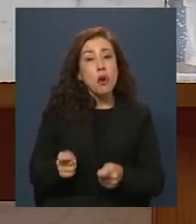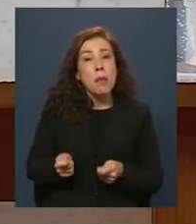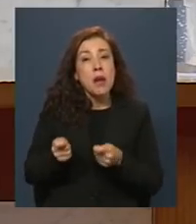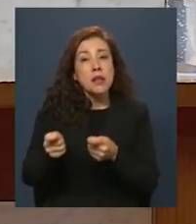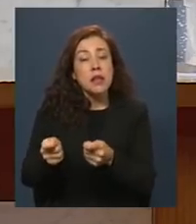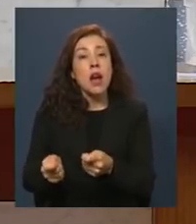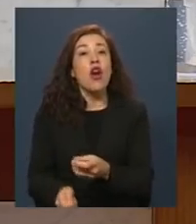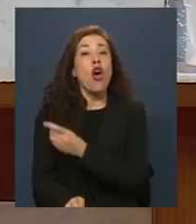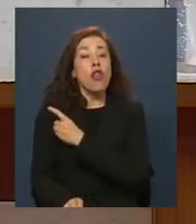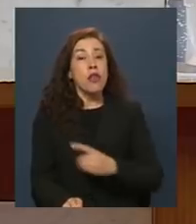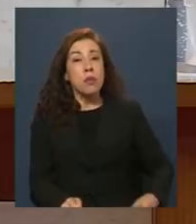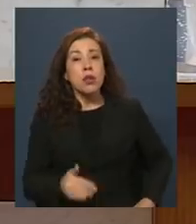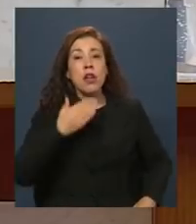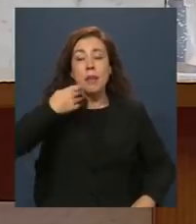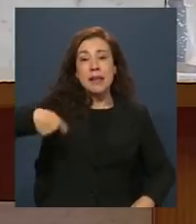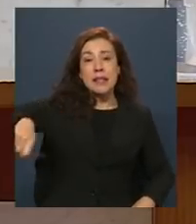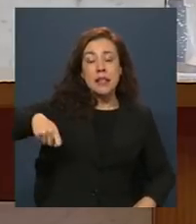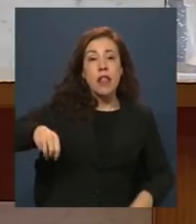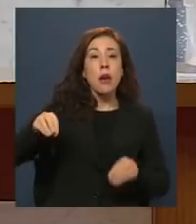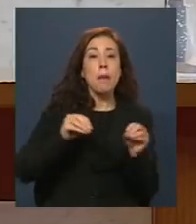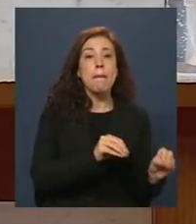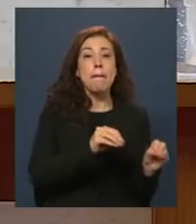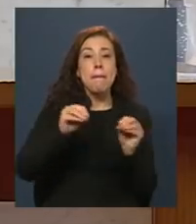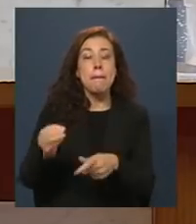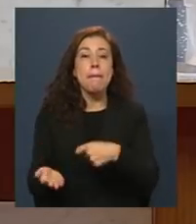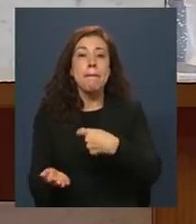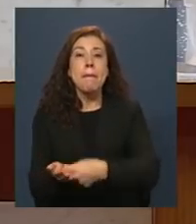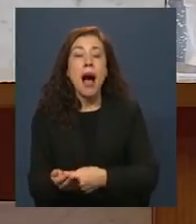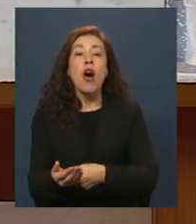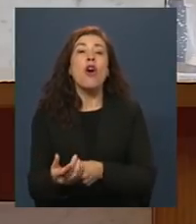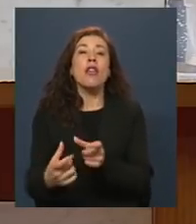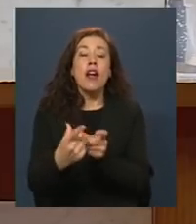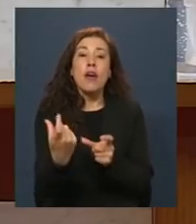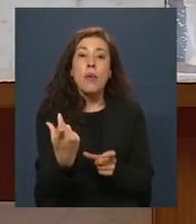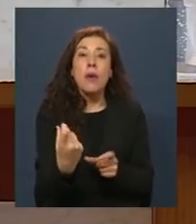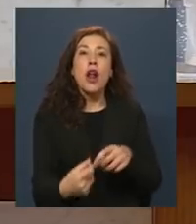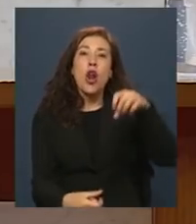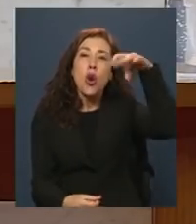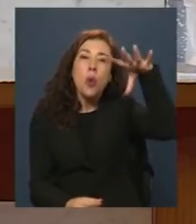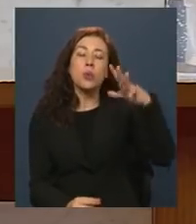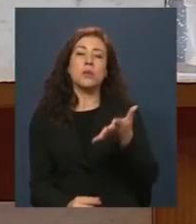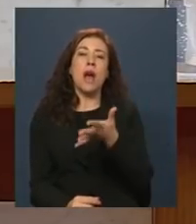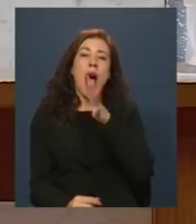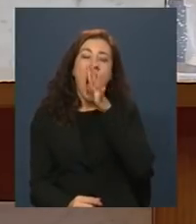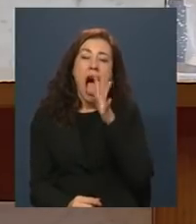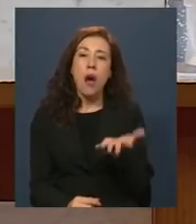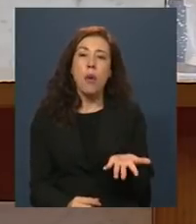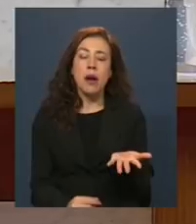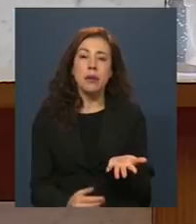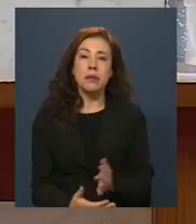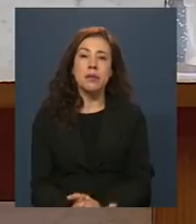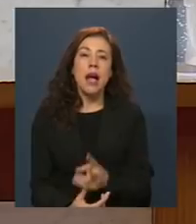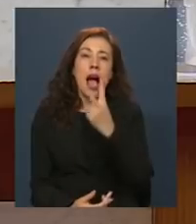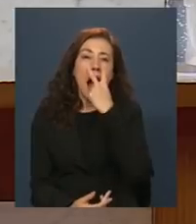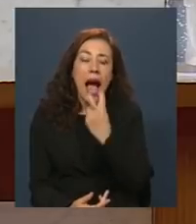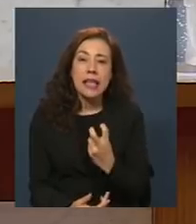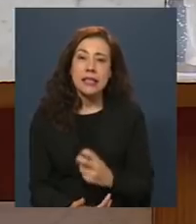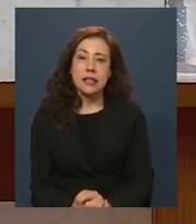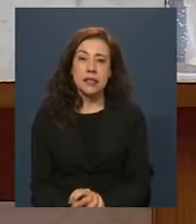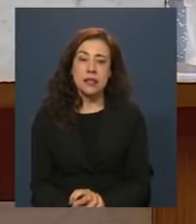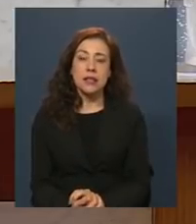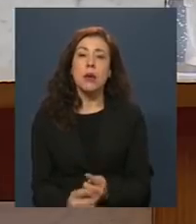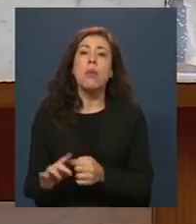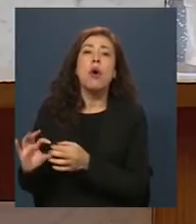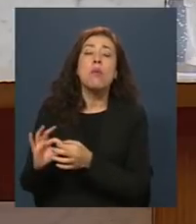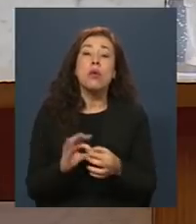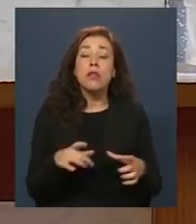de ambas cámaras, la postergación del pago de cuentas de servicios básicos, de luz, agua, gas, a raíz